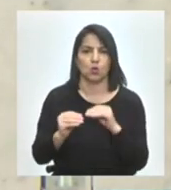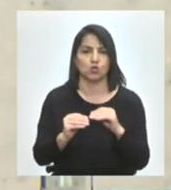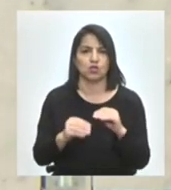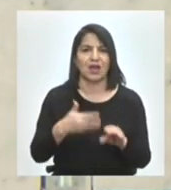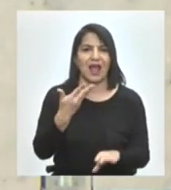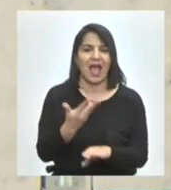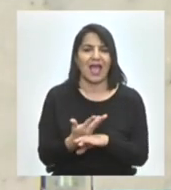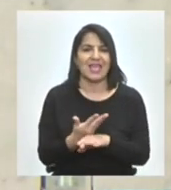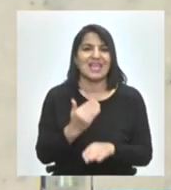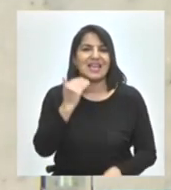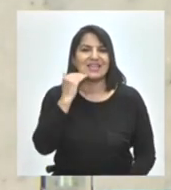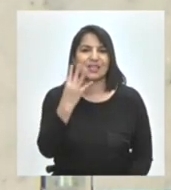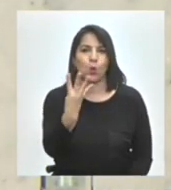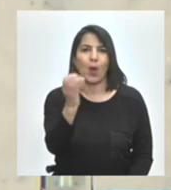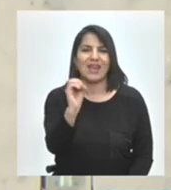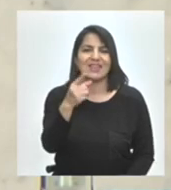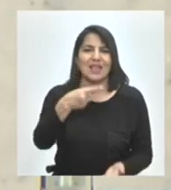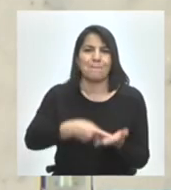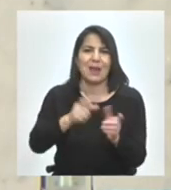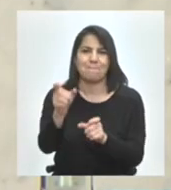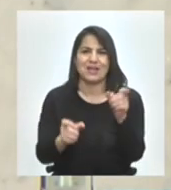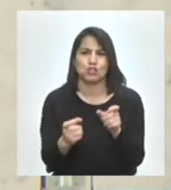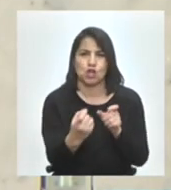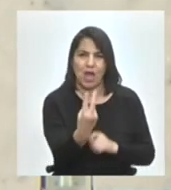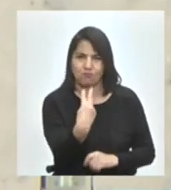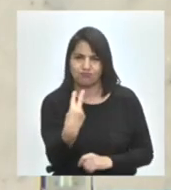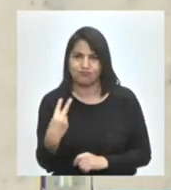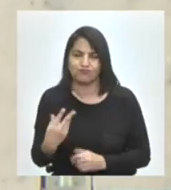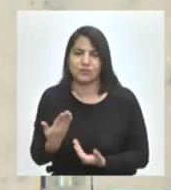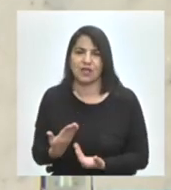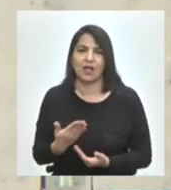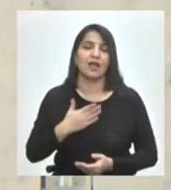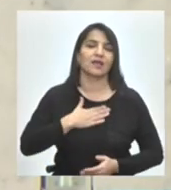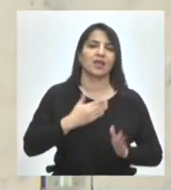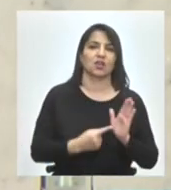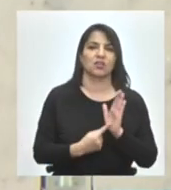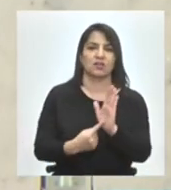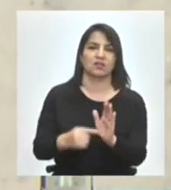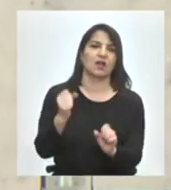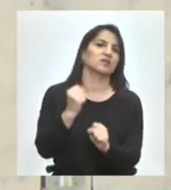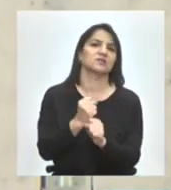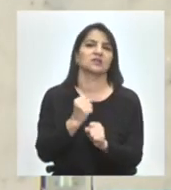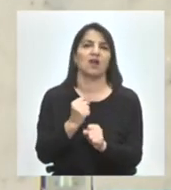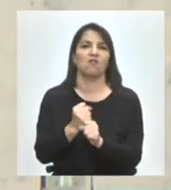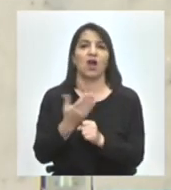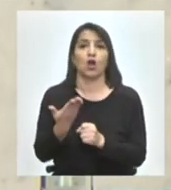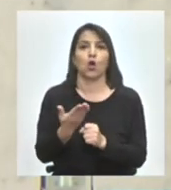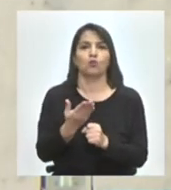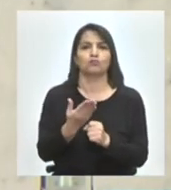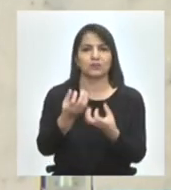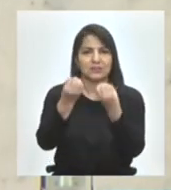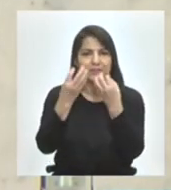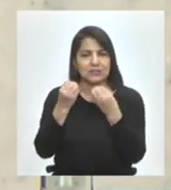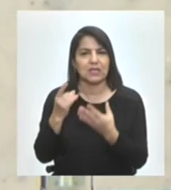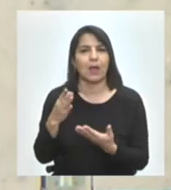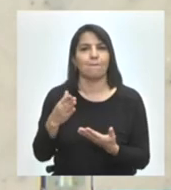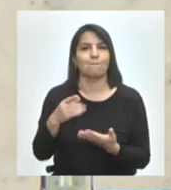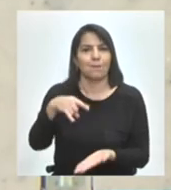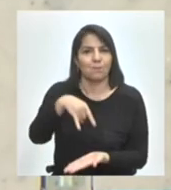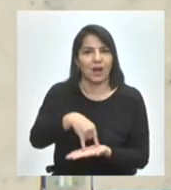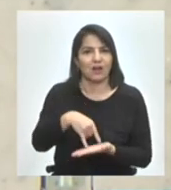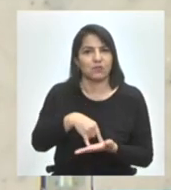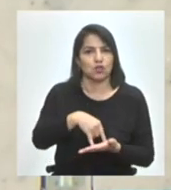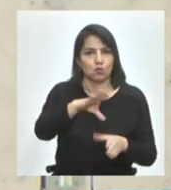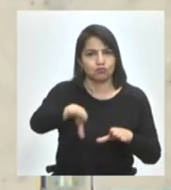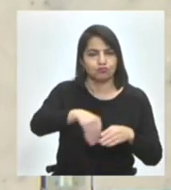40.000 interacciones. Quiero destacar también el trabajo de la Academia Parlamentaria, unidad interna de la Cámara